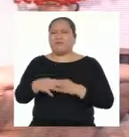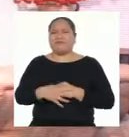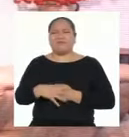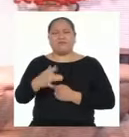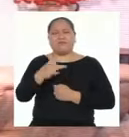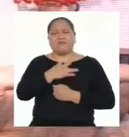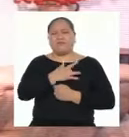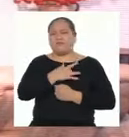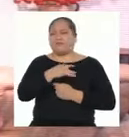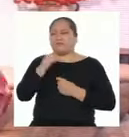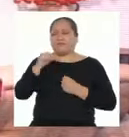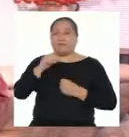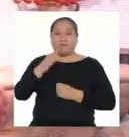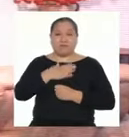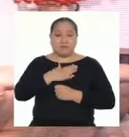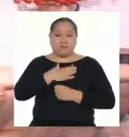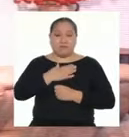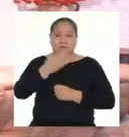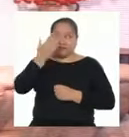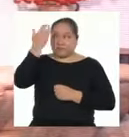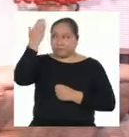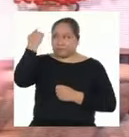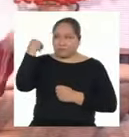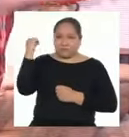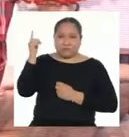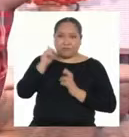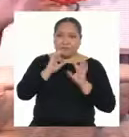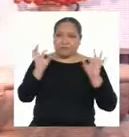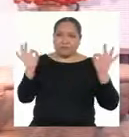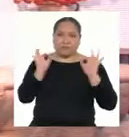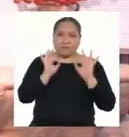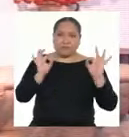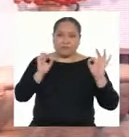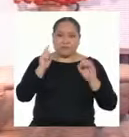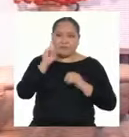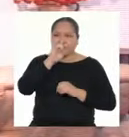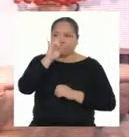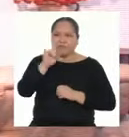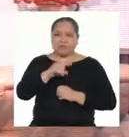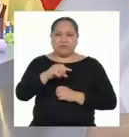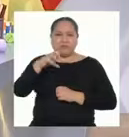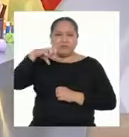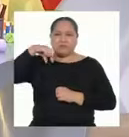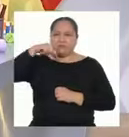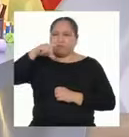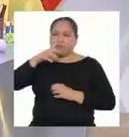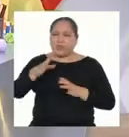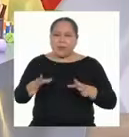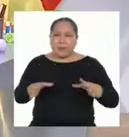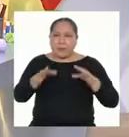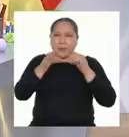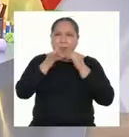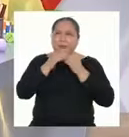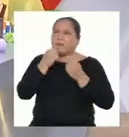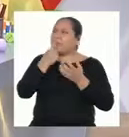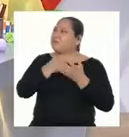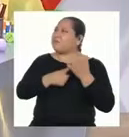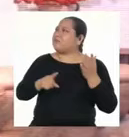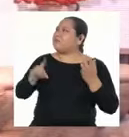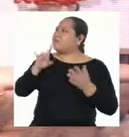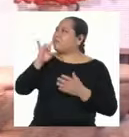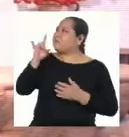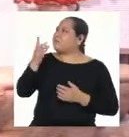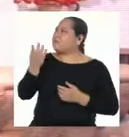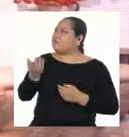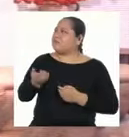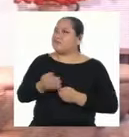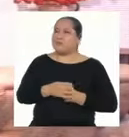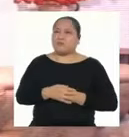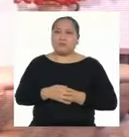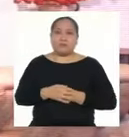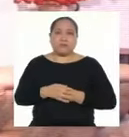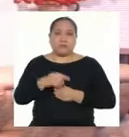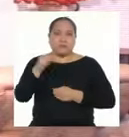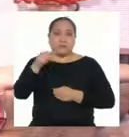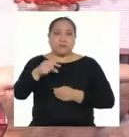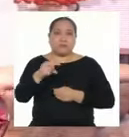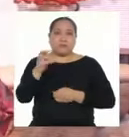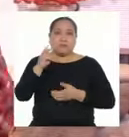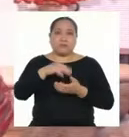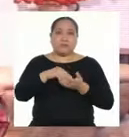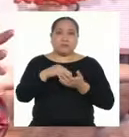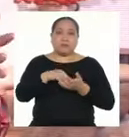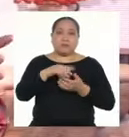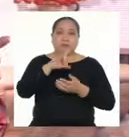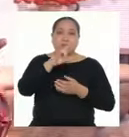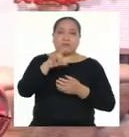Indignado. En mi época no era así, no se usaba plástico. ¿Qué utilizaban?